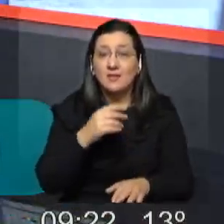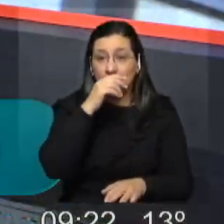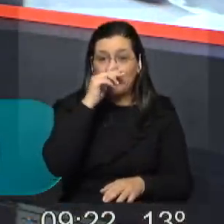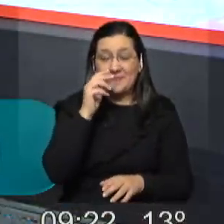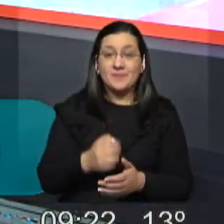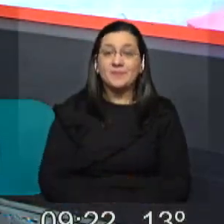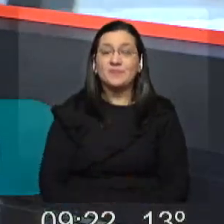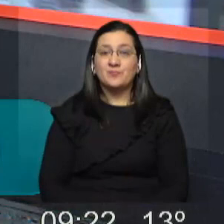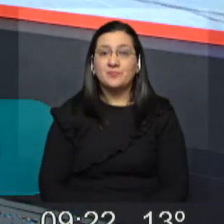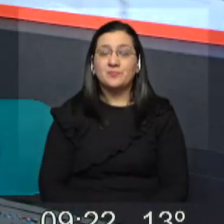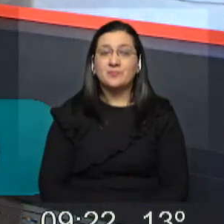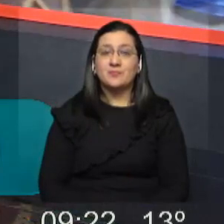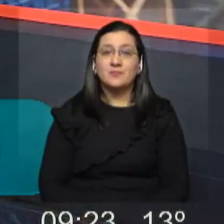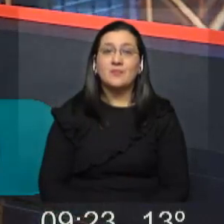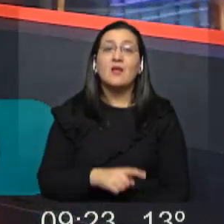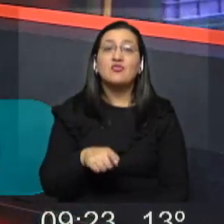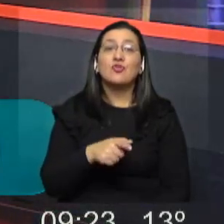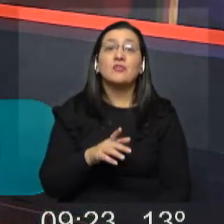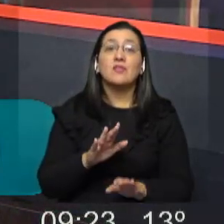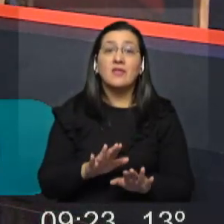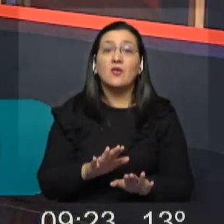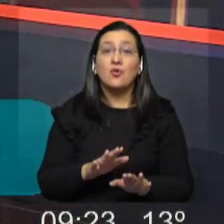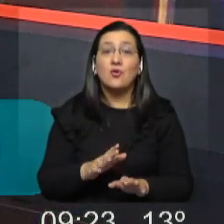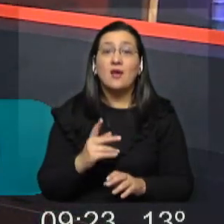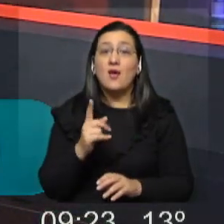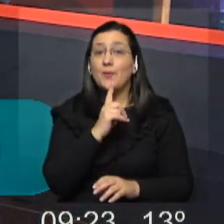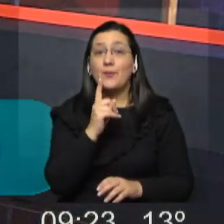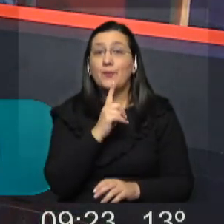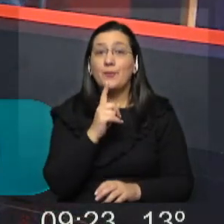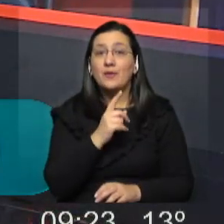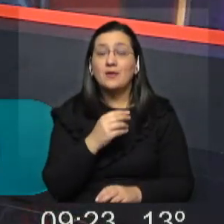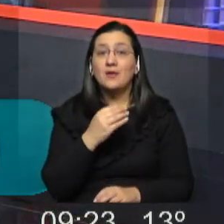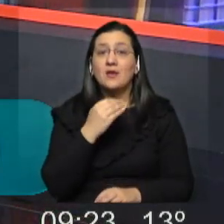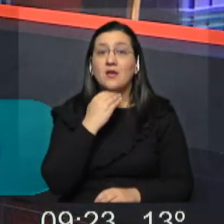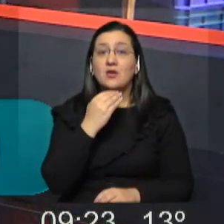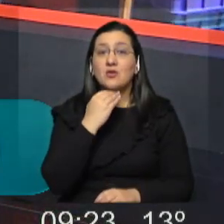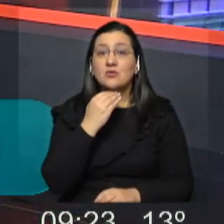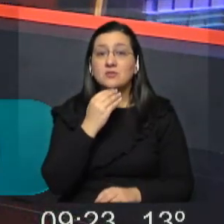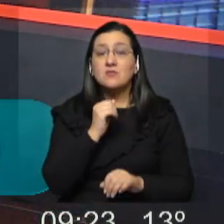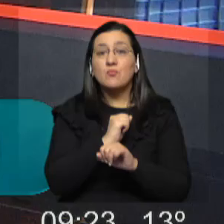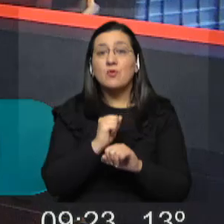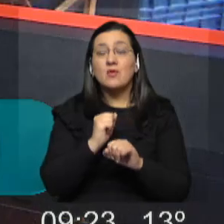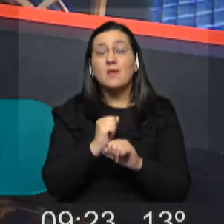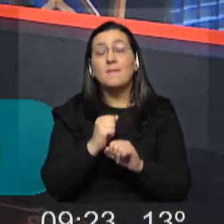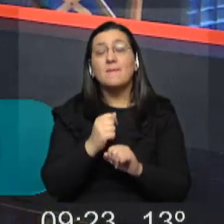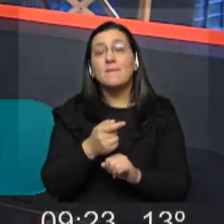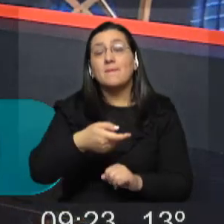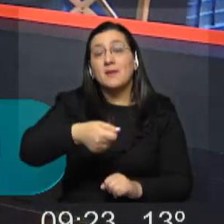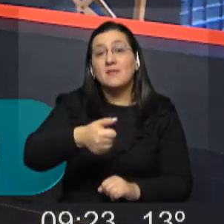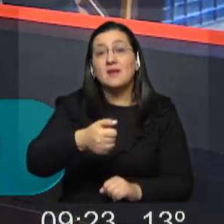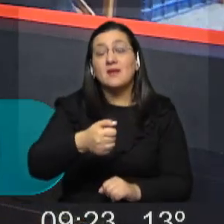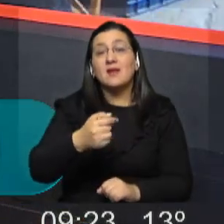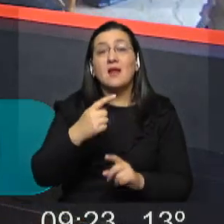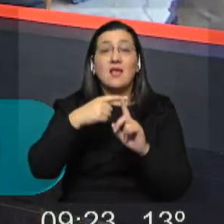Muy ¿dónde la tengo que dejar a la vela, vecina? Es que no sé si tú vas a dejar prenderla dentro de la iglesia. Lo que puedes hacer,